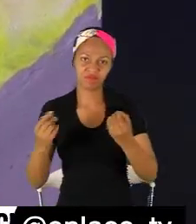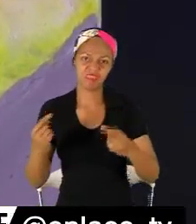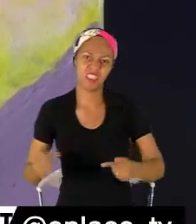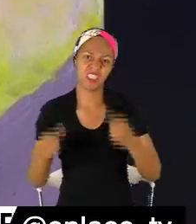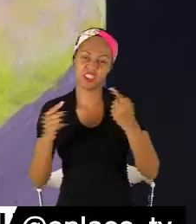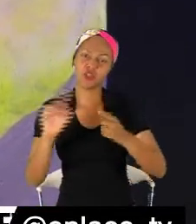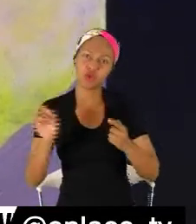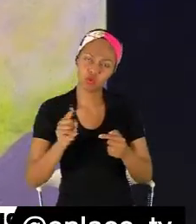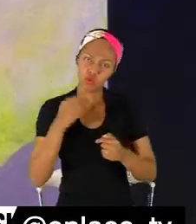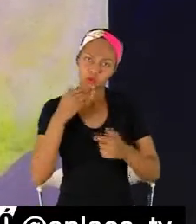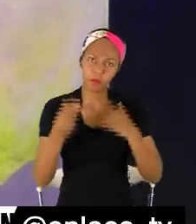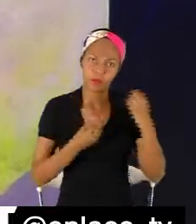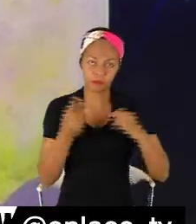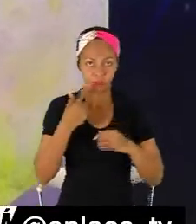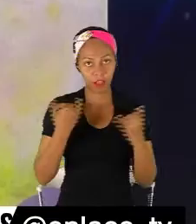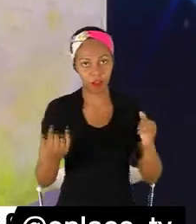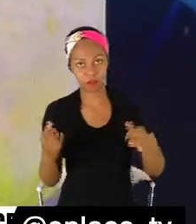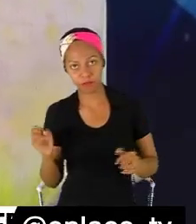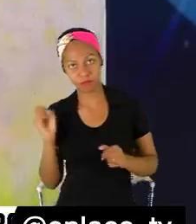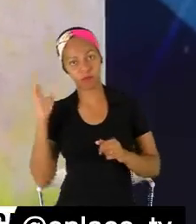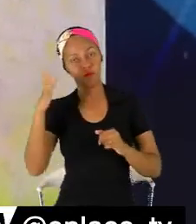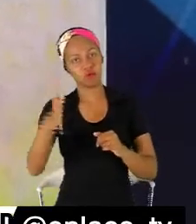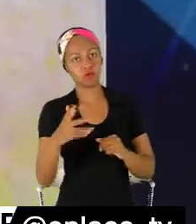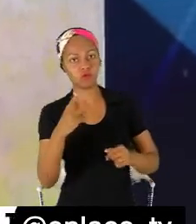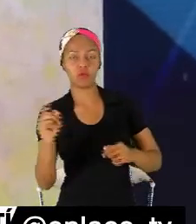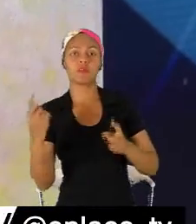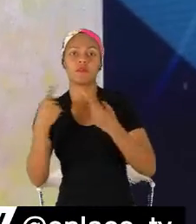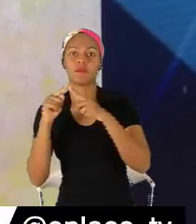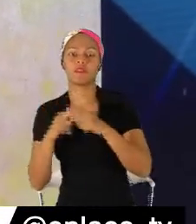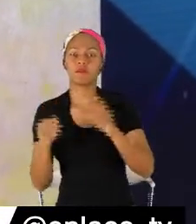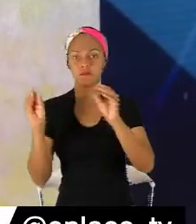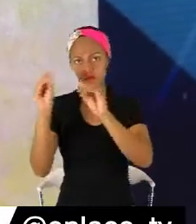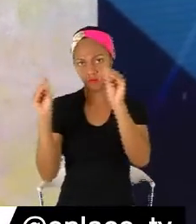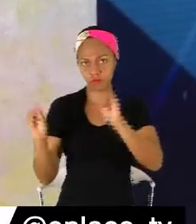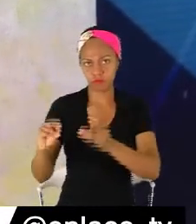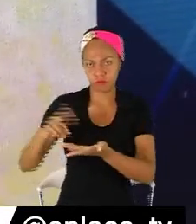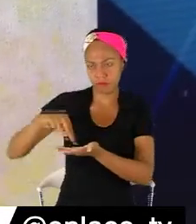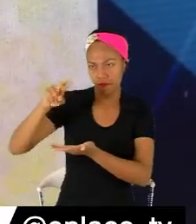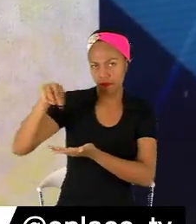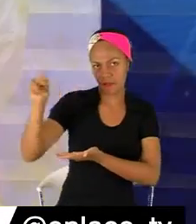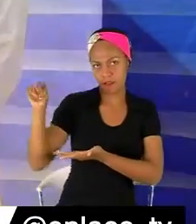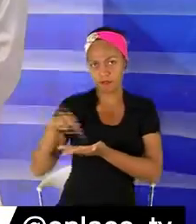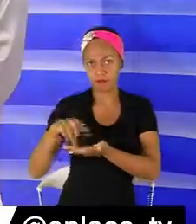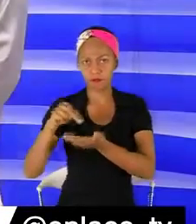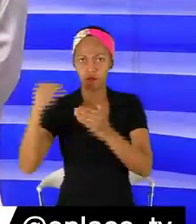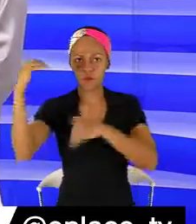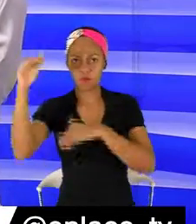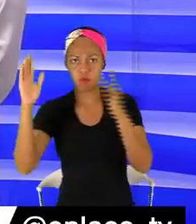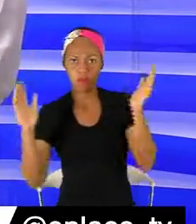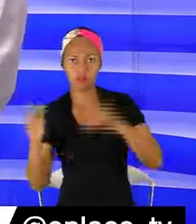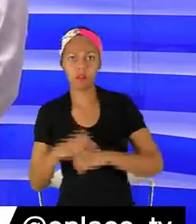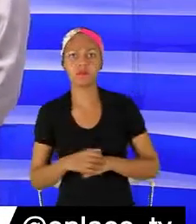una exposición que es unas obras de arte, esculturas, 4 esculturas,